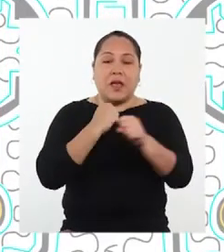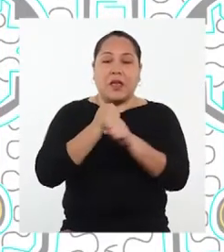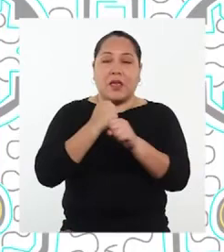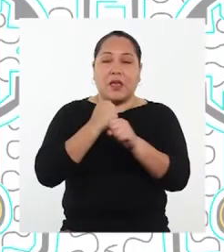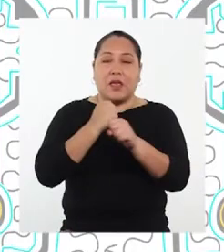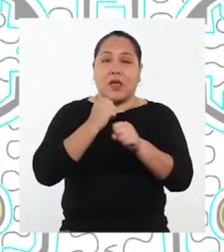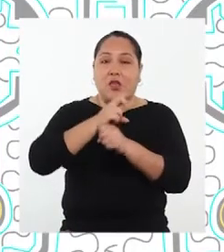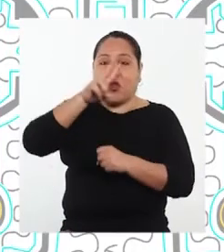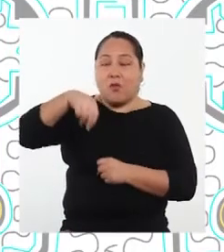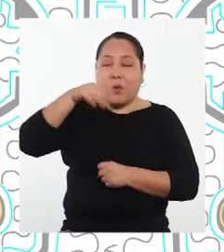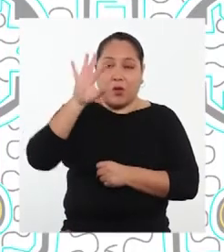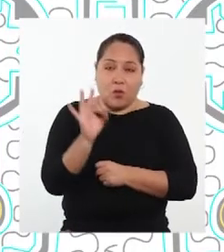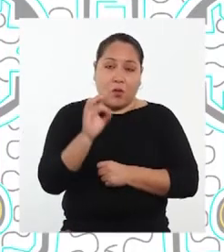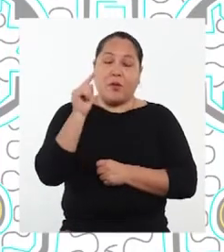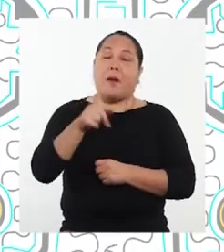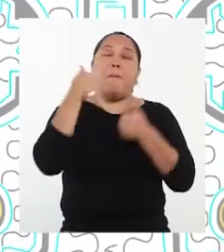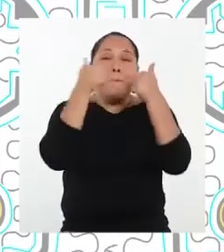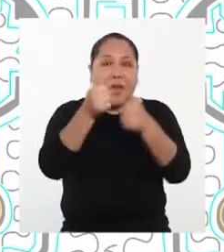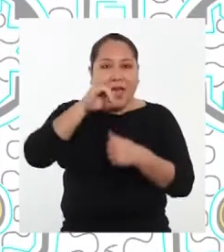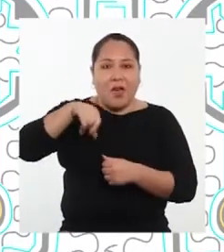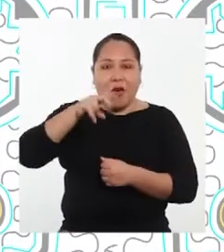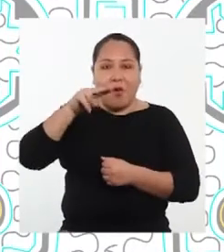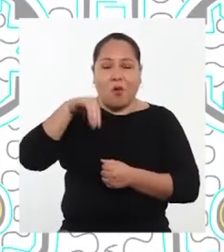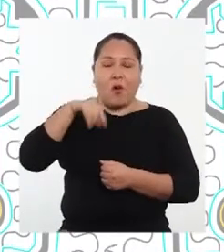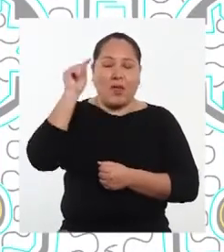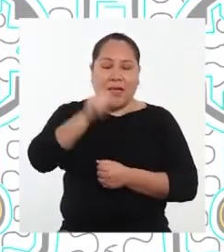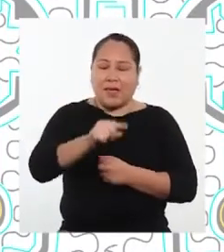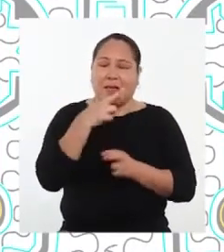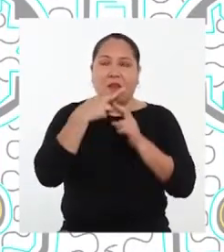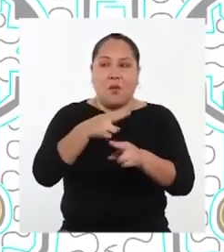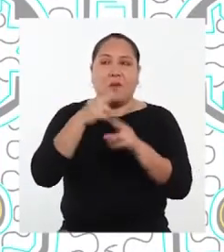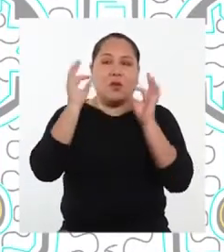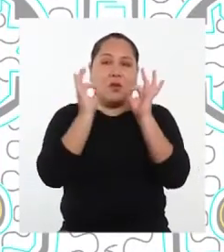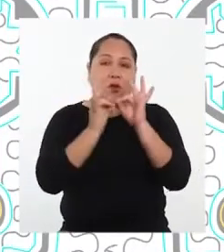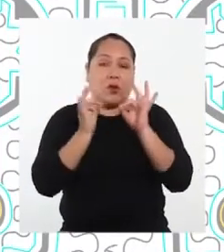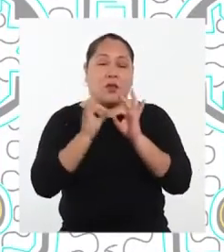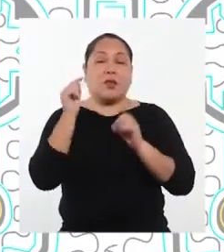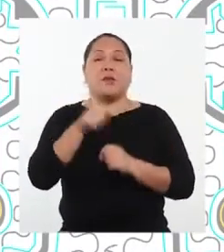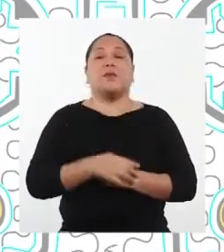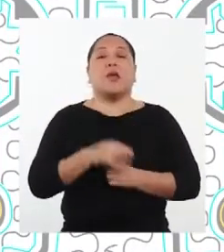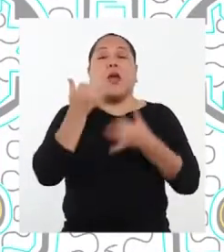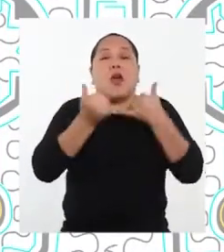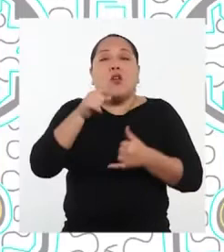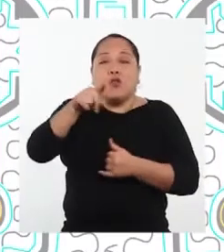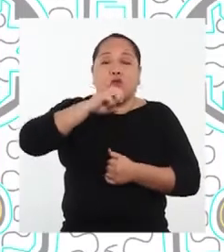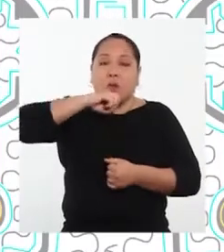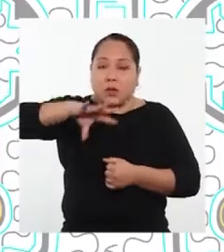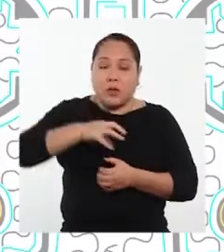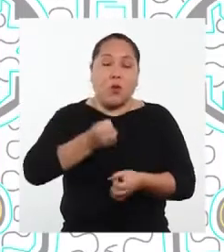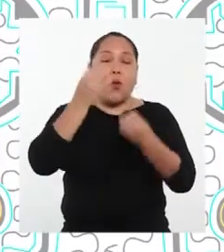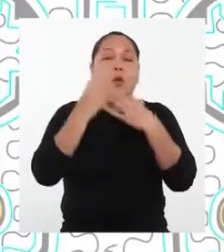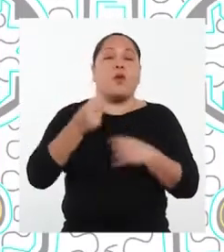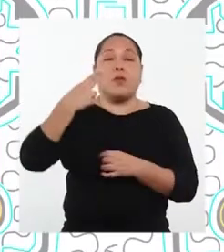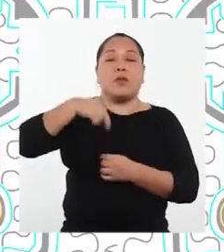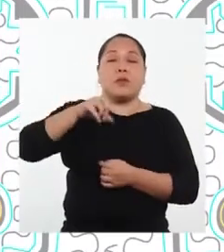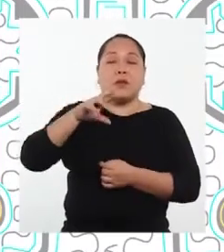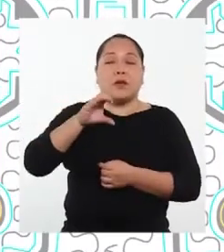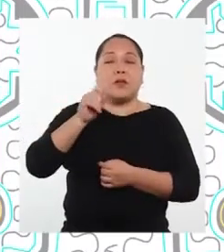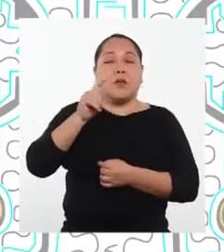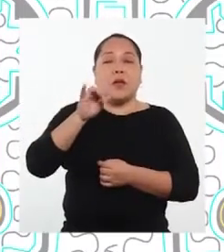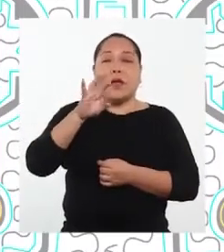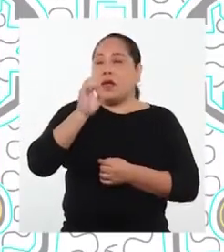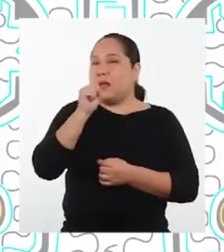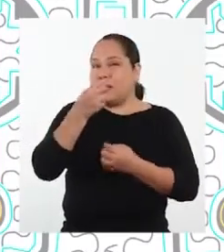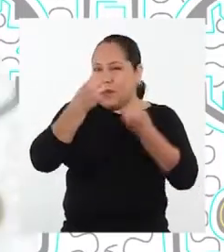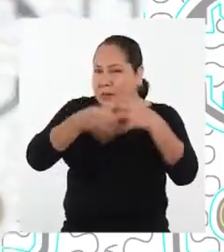eso pasó en el año 2009. Bien hecho, Juan. Esa es la respuesta correcta. Ahora, ¿podrías decirme cuántas hectáreas